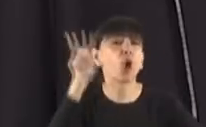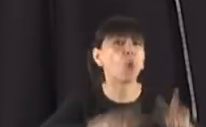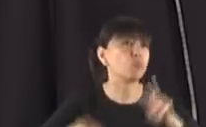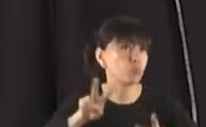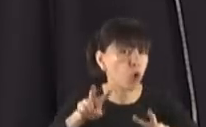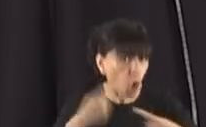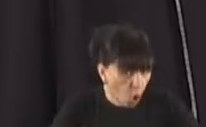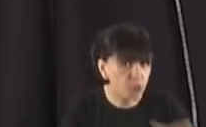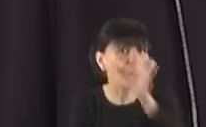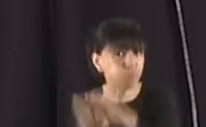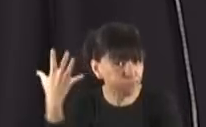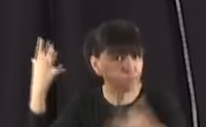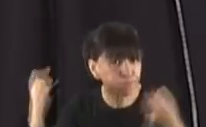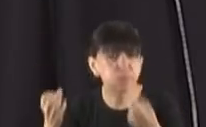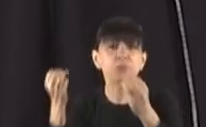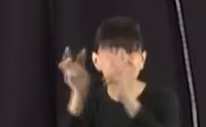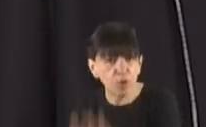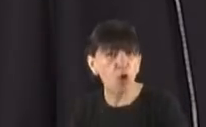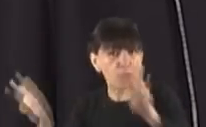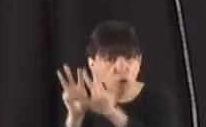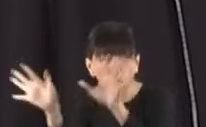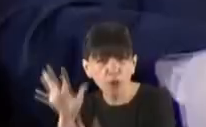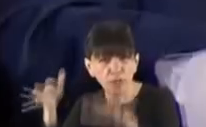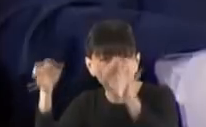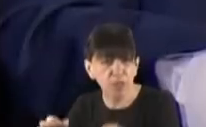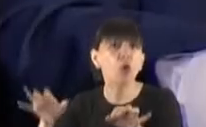Unidas y de muchos de sus organismos internos.